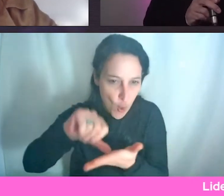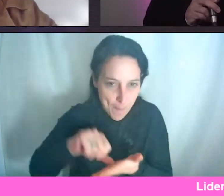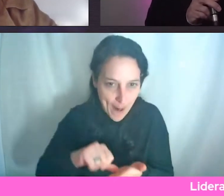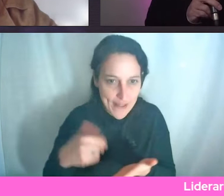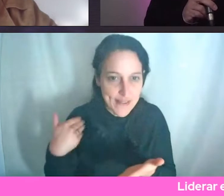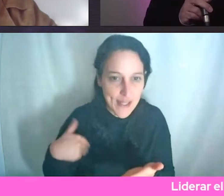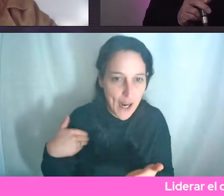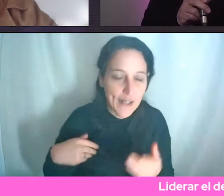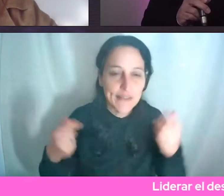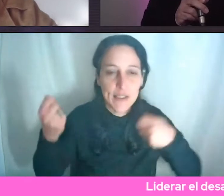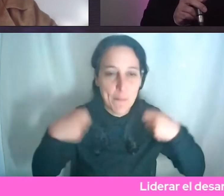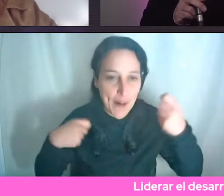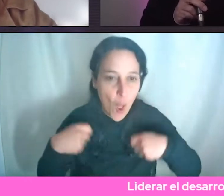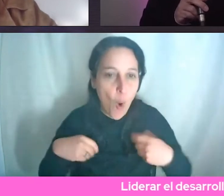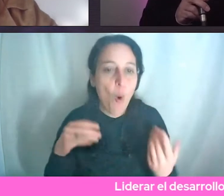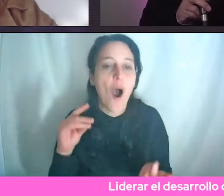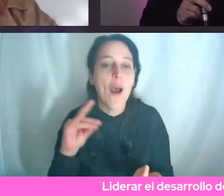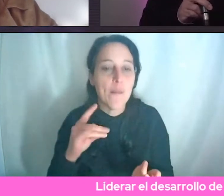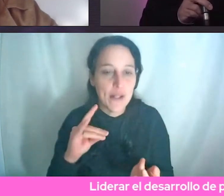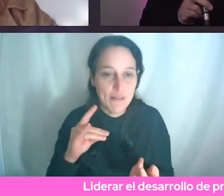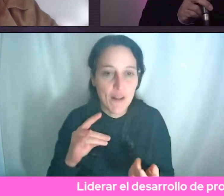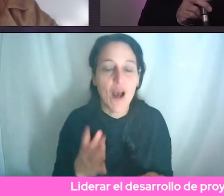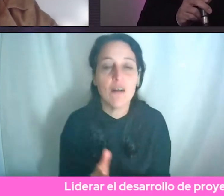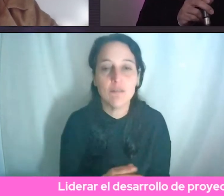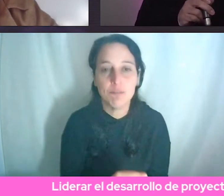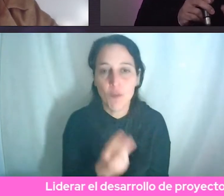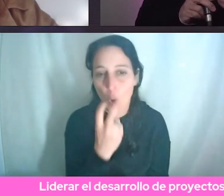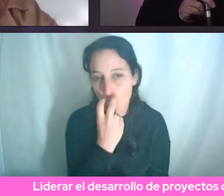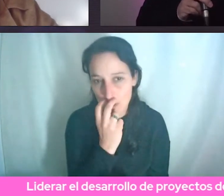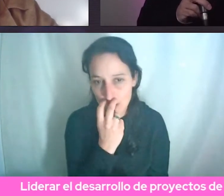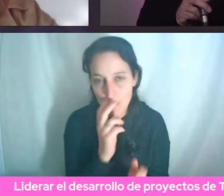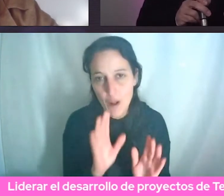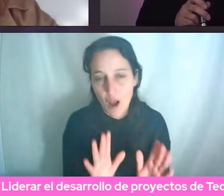Hay proyectos donde